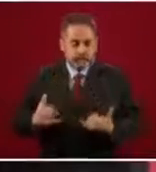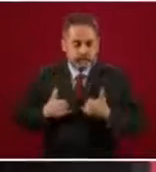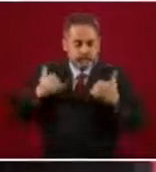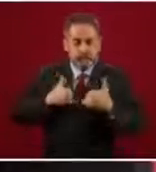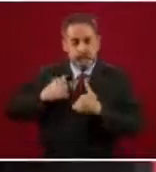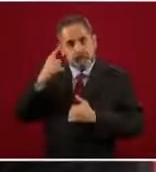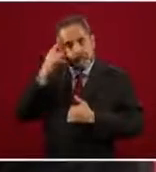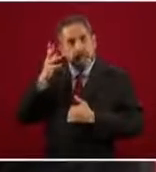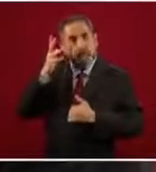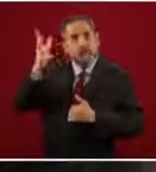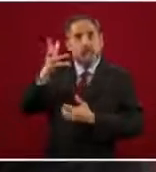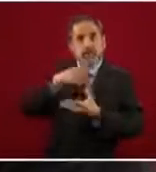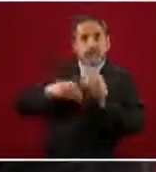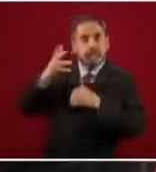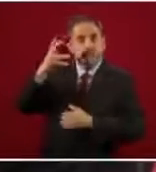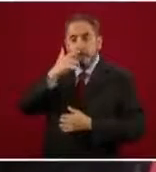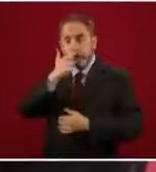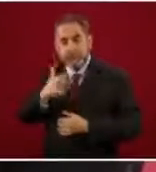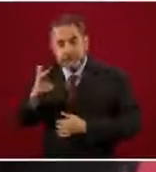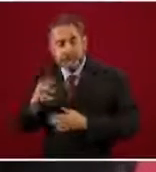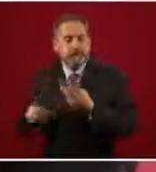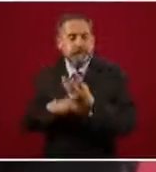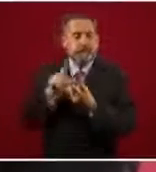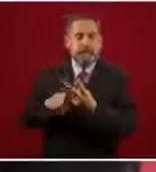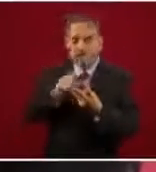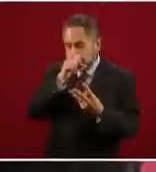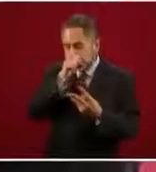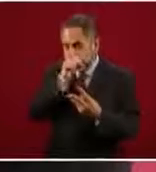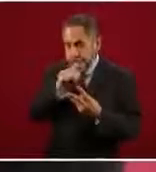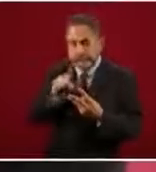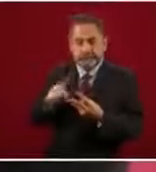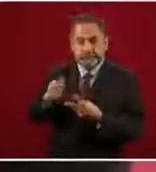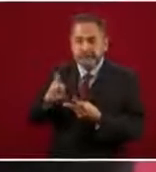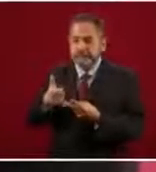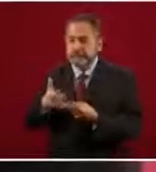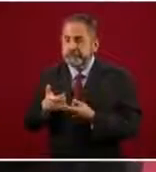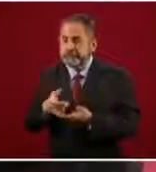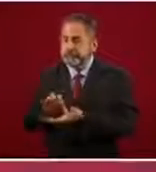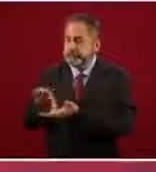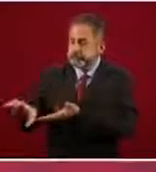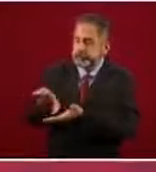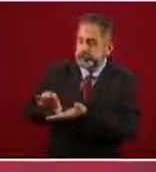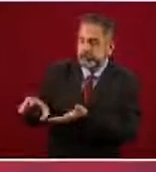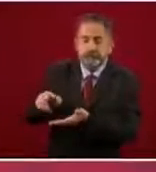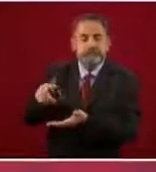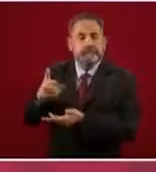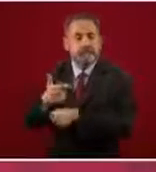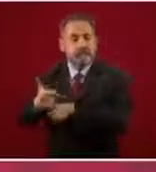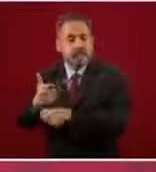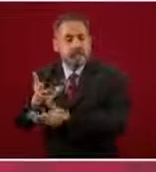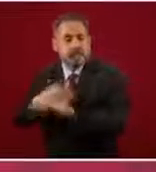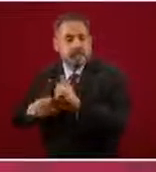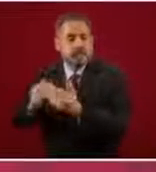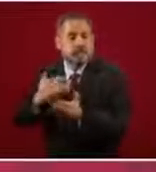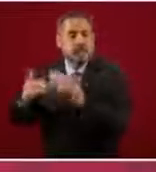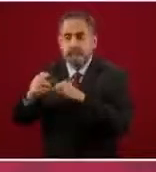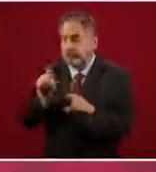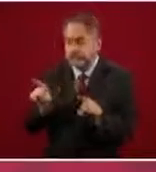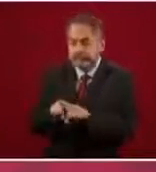Futuro. Se están dedicando recursos para el desarrollo en Honduras. Lo mismo en El